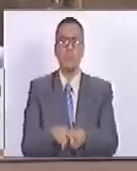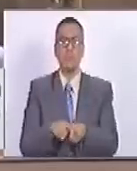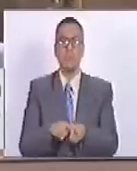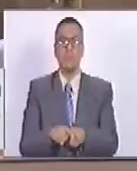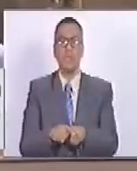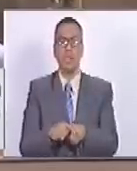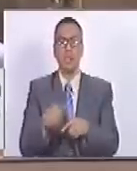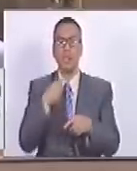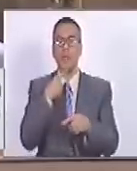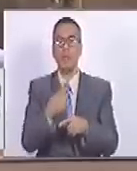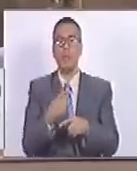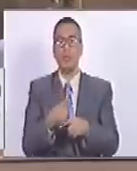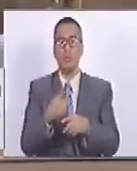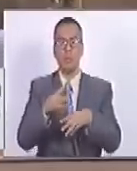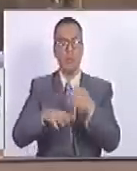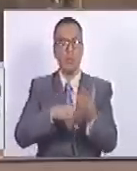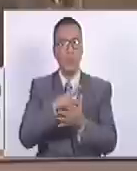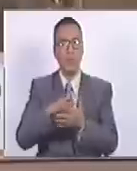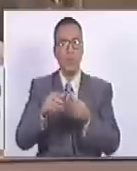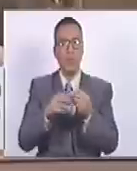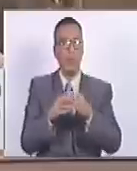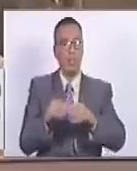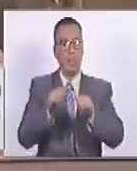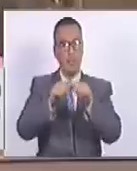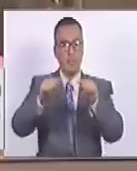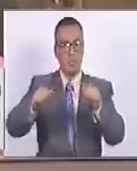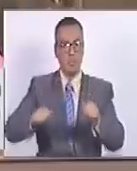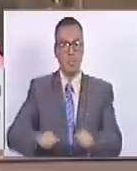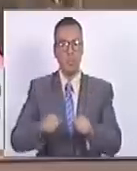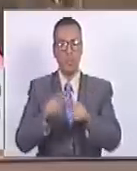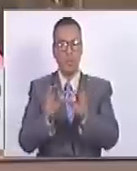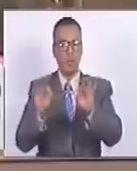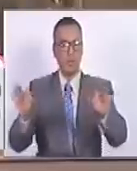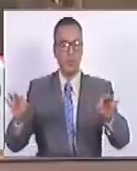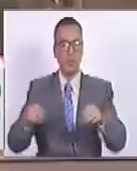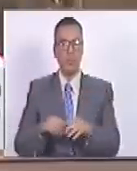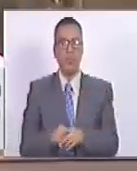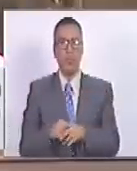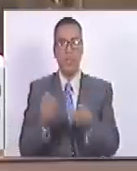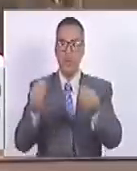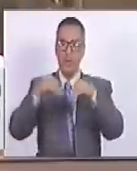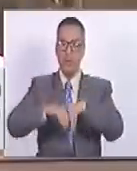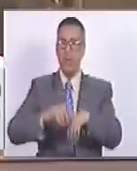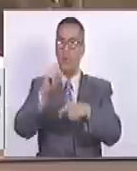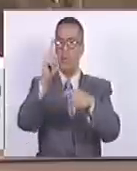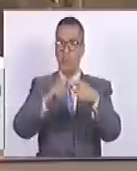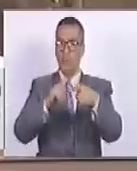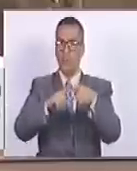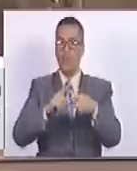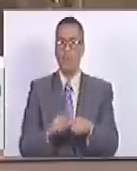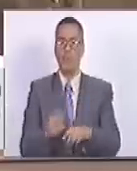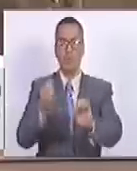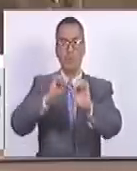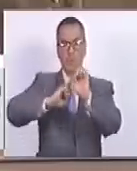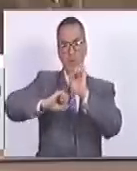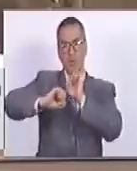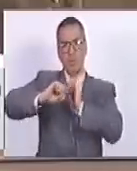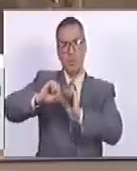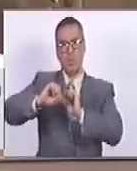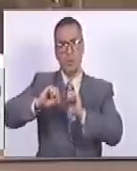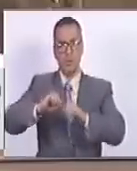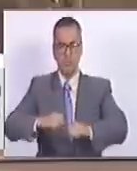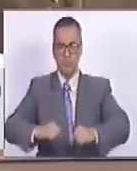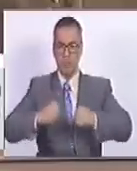y expresiones de violencia por parte de sectores extremistas. Acuerda, primero, rechazar de